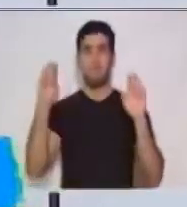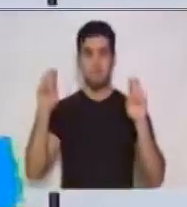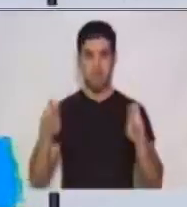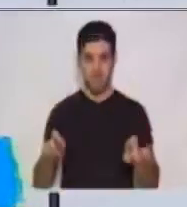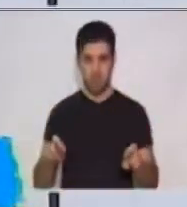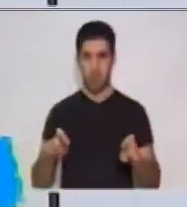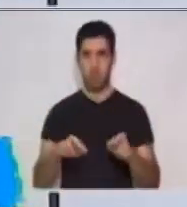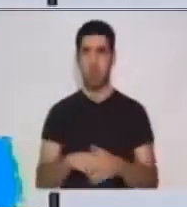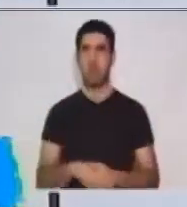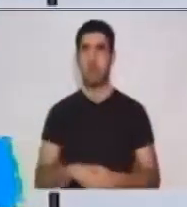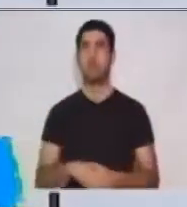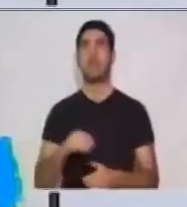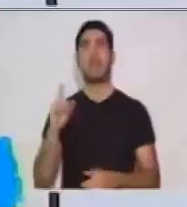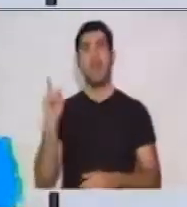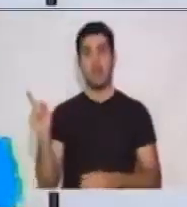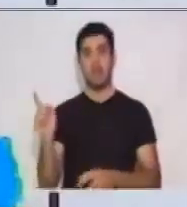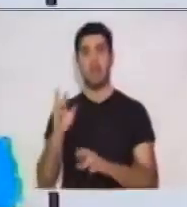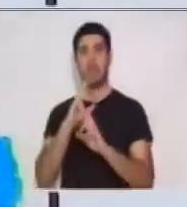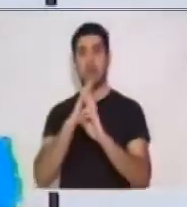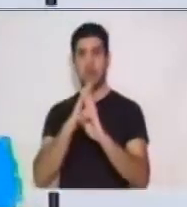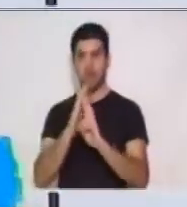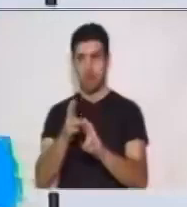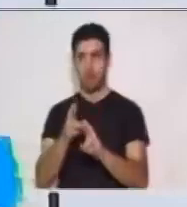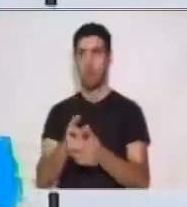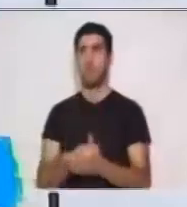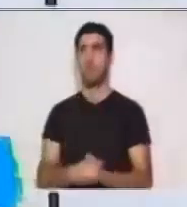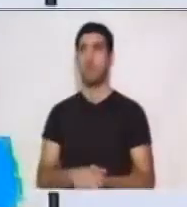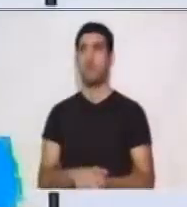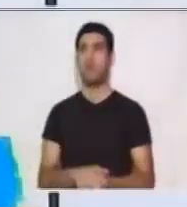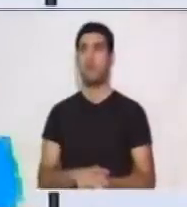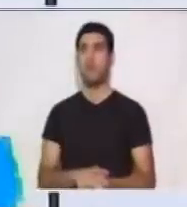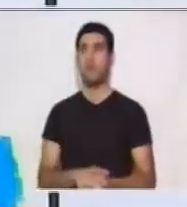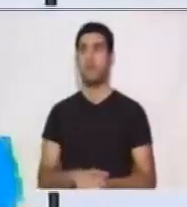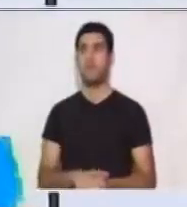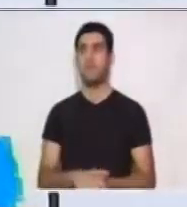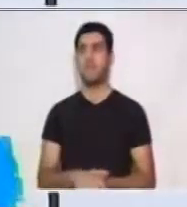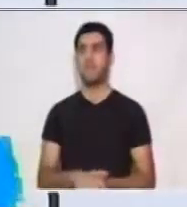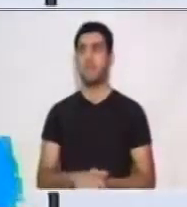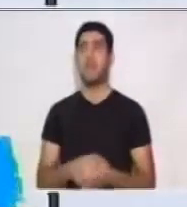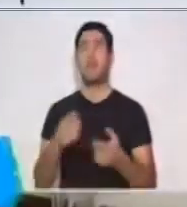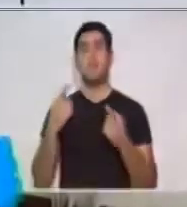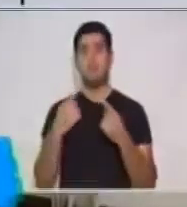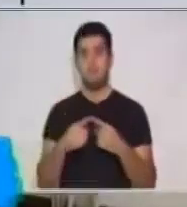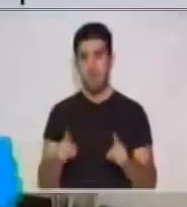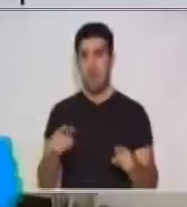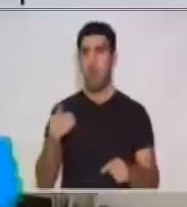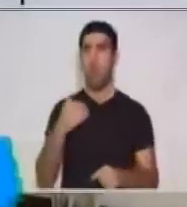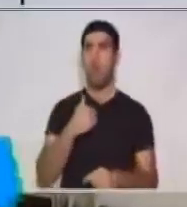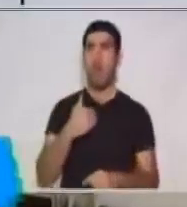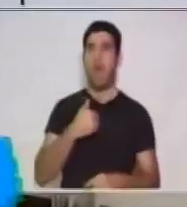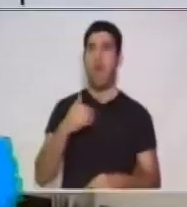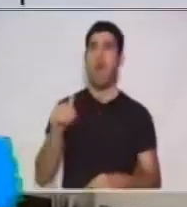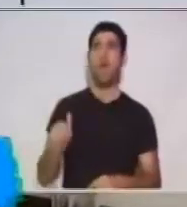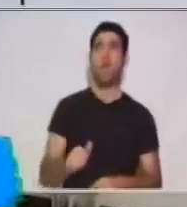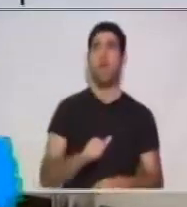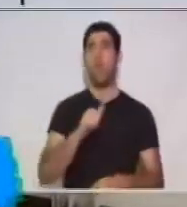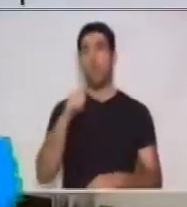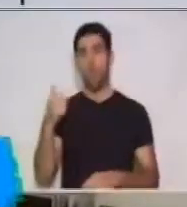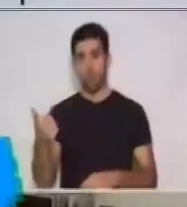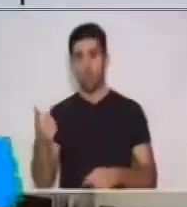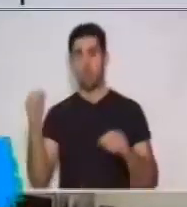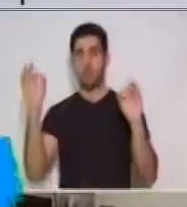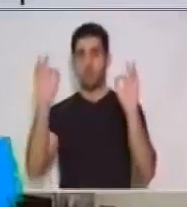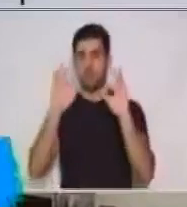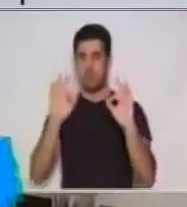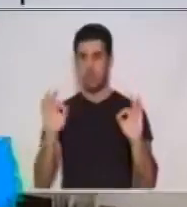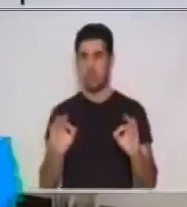personas. Esa es la respuesta de mi problema. Pero hay otra forma de solución. Hay una forma